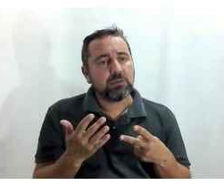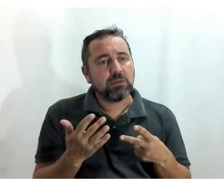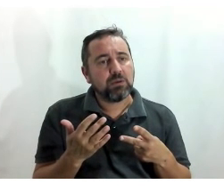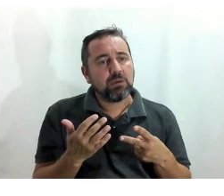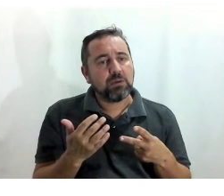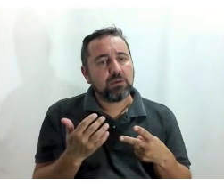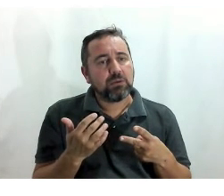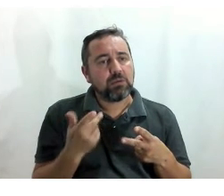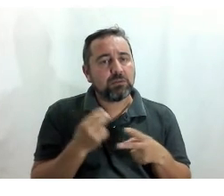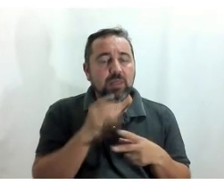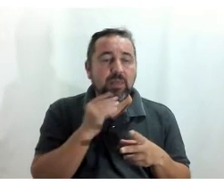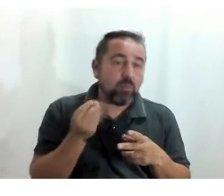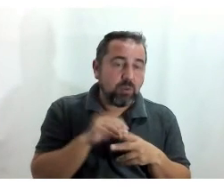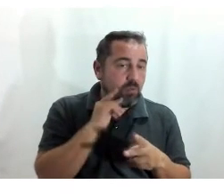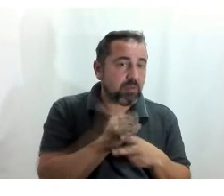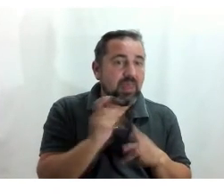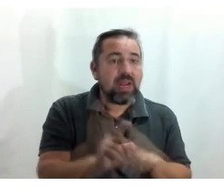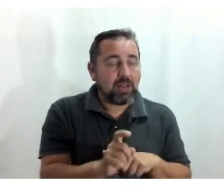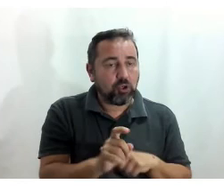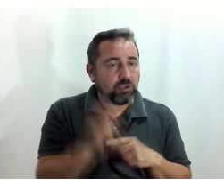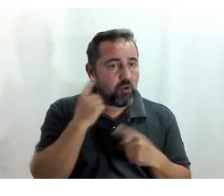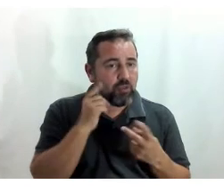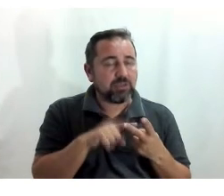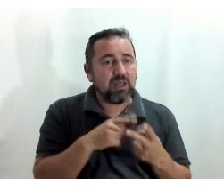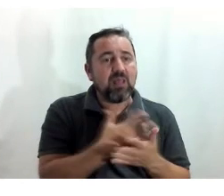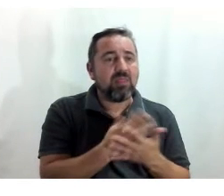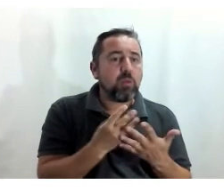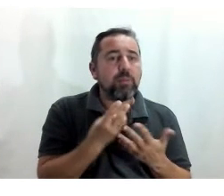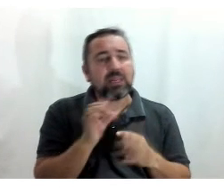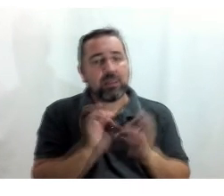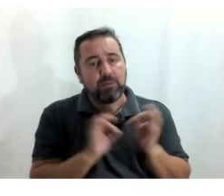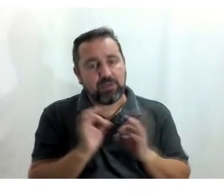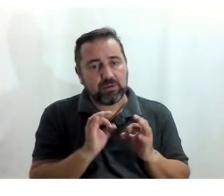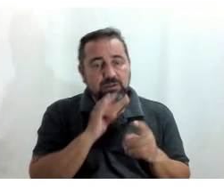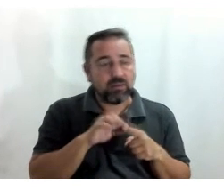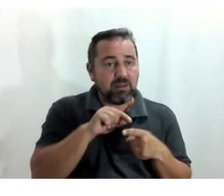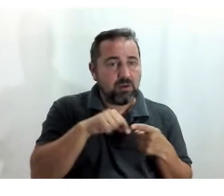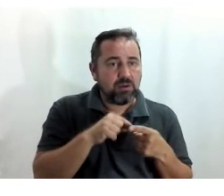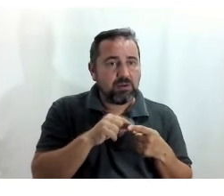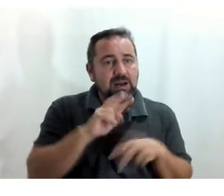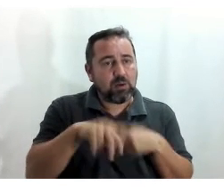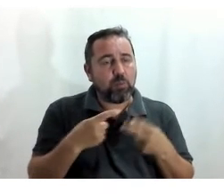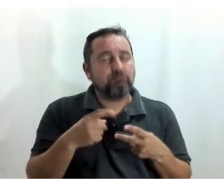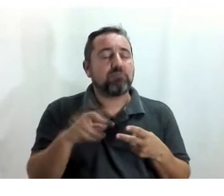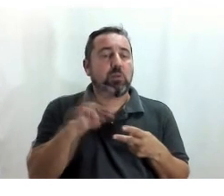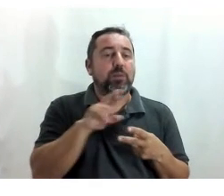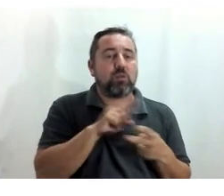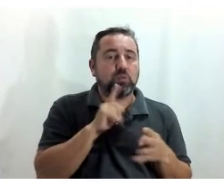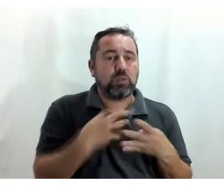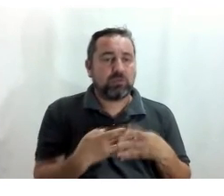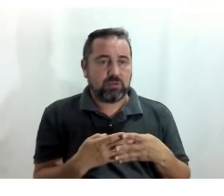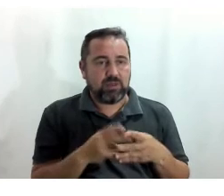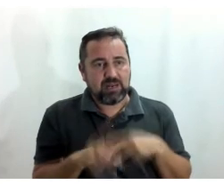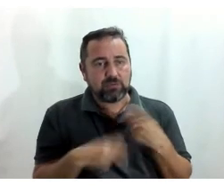oídos de ratones. Se vio que entre el 19 y el 30% de las células ciliadas internas recuperaban su estructura, se observó una